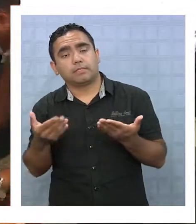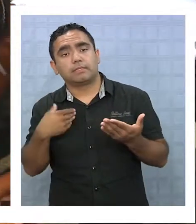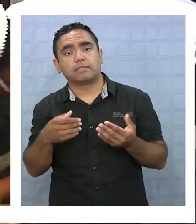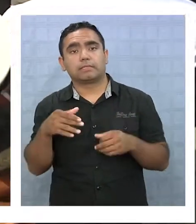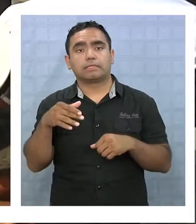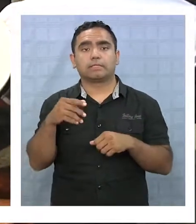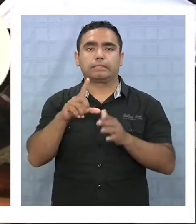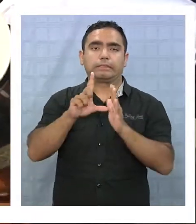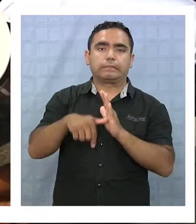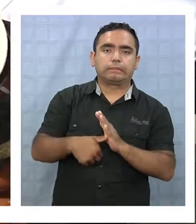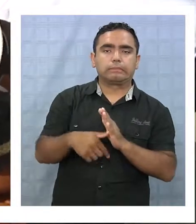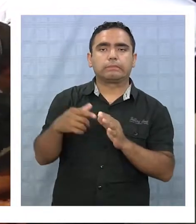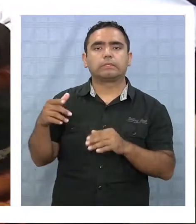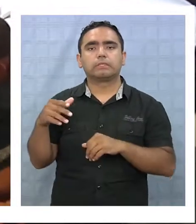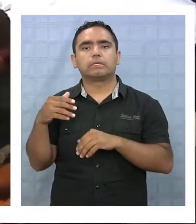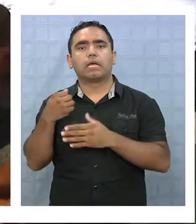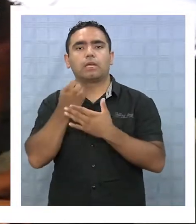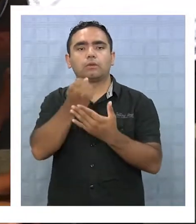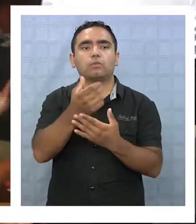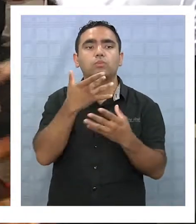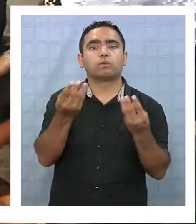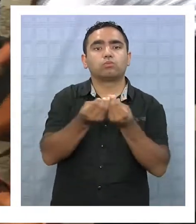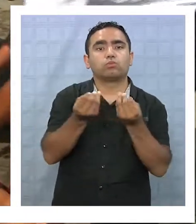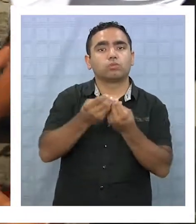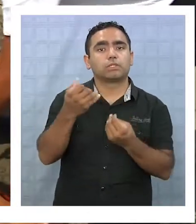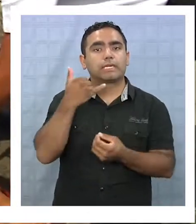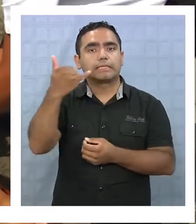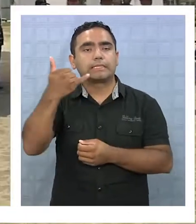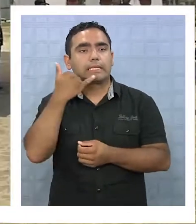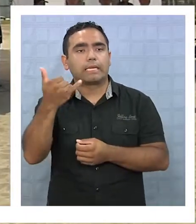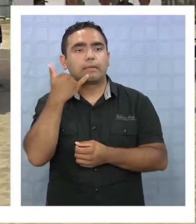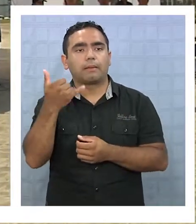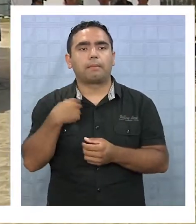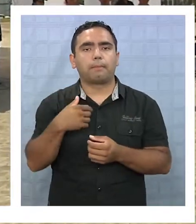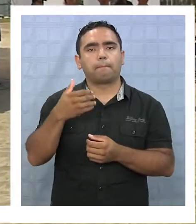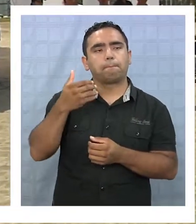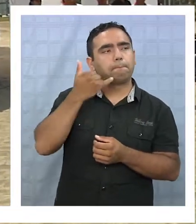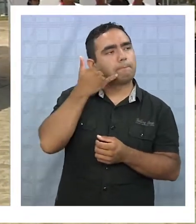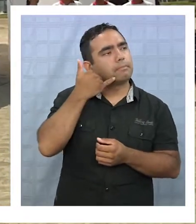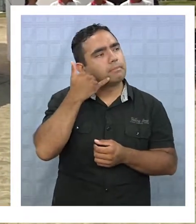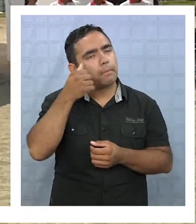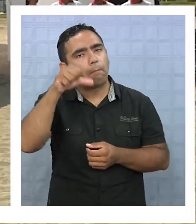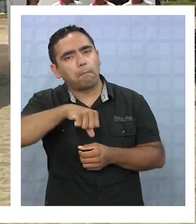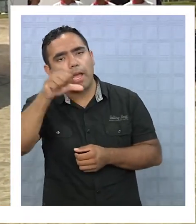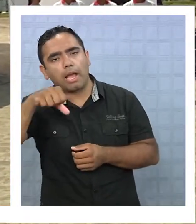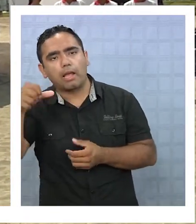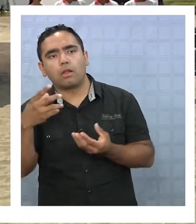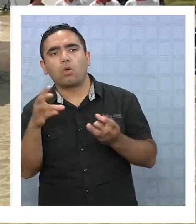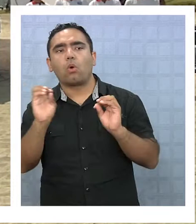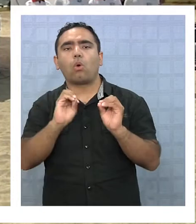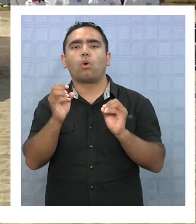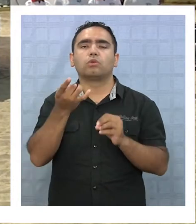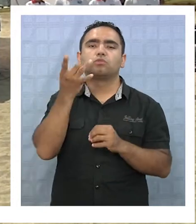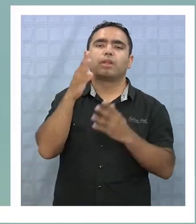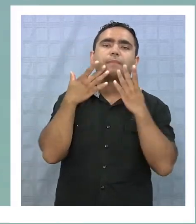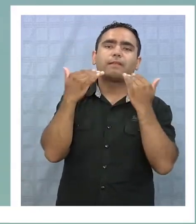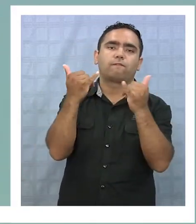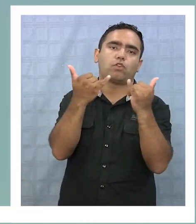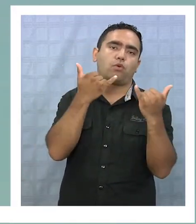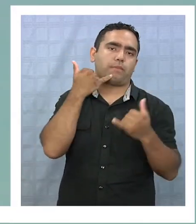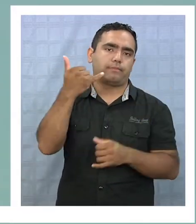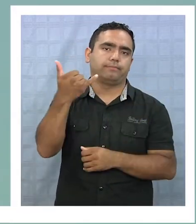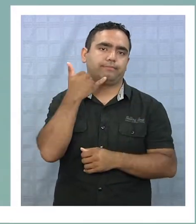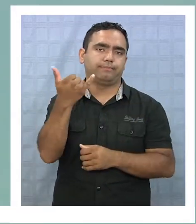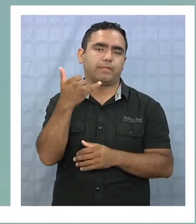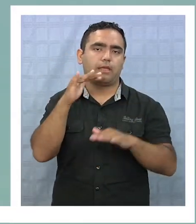llegada de la ayuda se debe a que se reciben gran cantidad de llamadas, están mal dirigidas o, derechamente, son pitanzas o bromas de mal gusto.